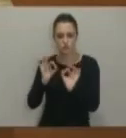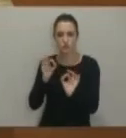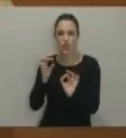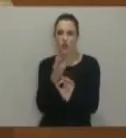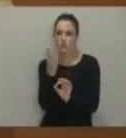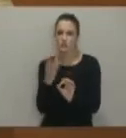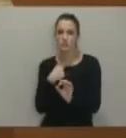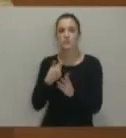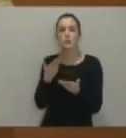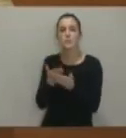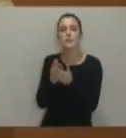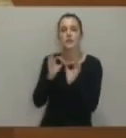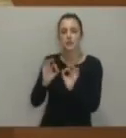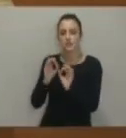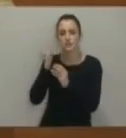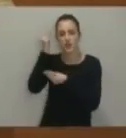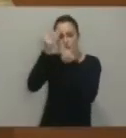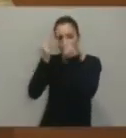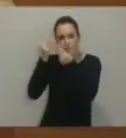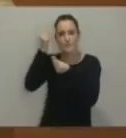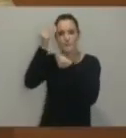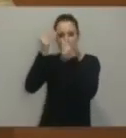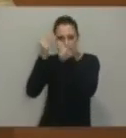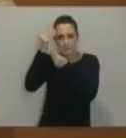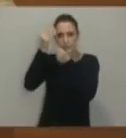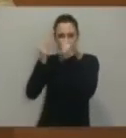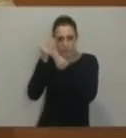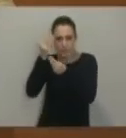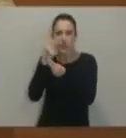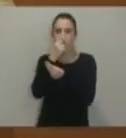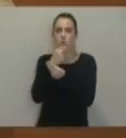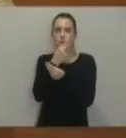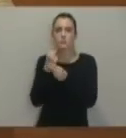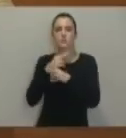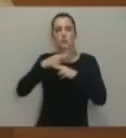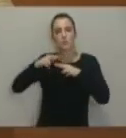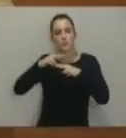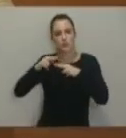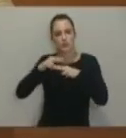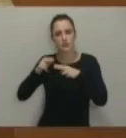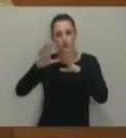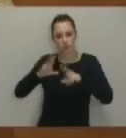sector. Reflexionen, súmense al acuerdo político y cambien